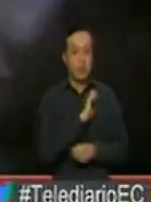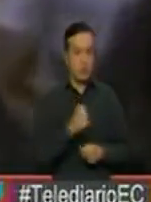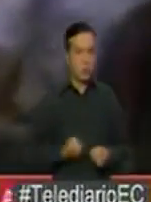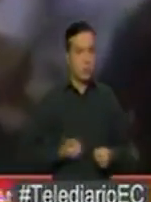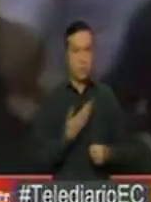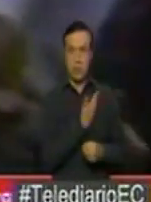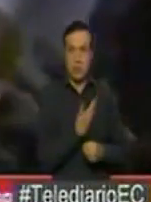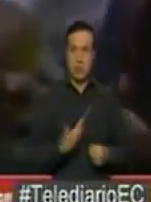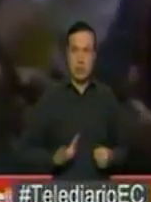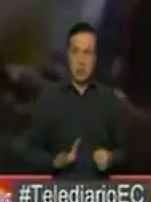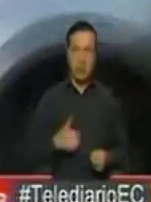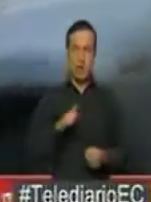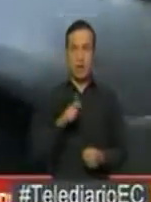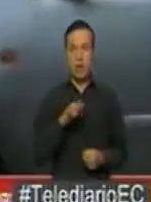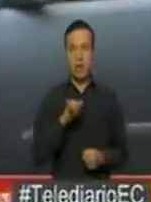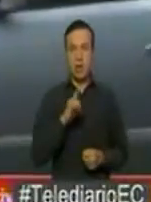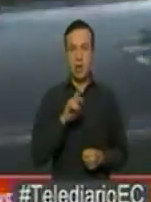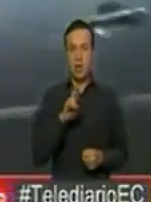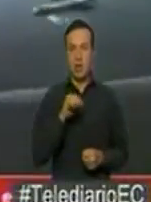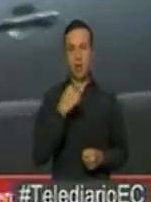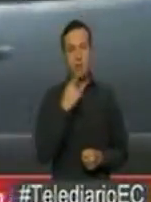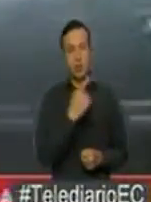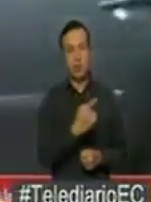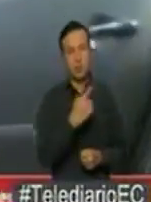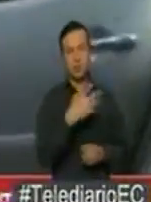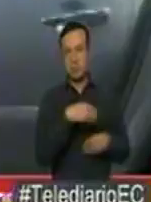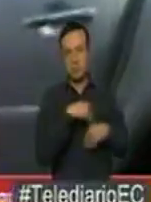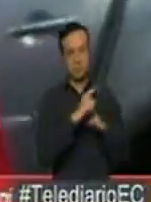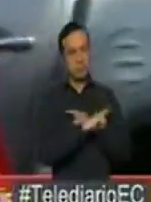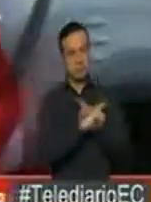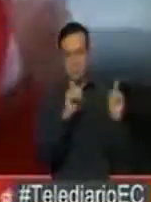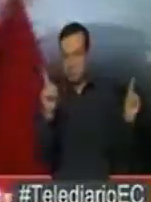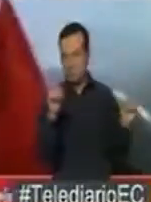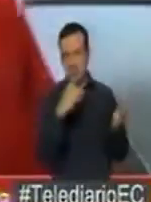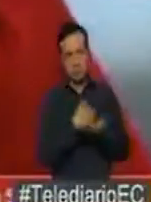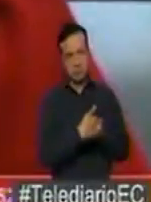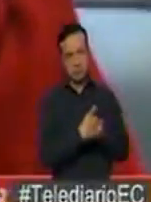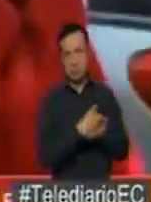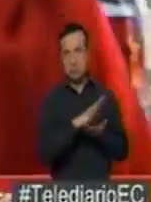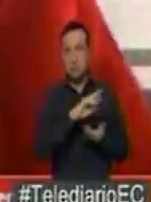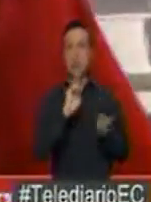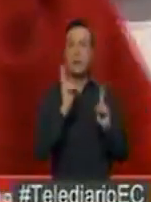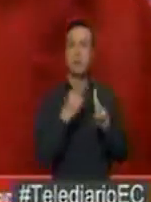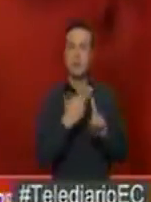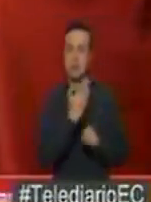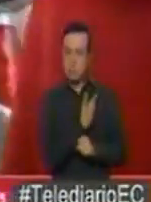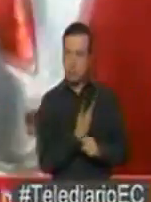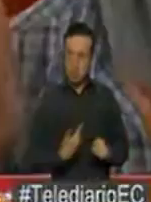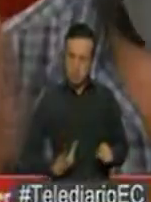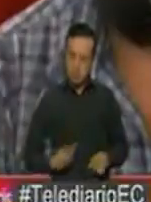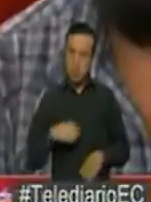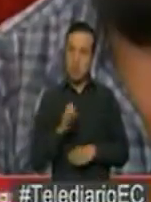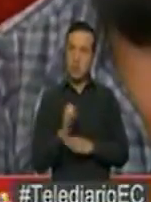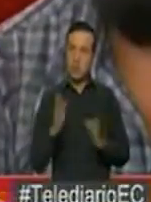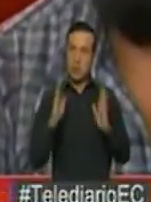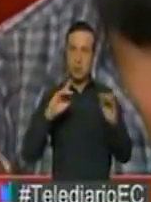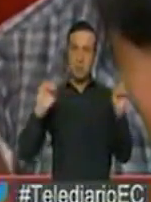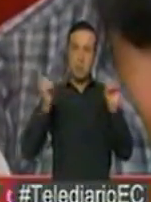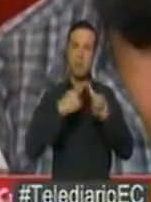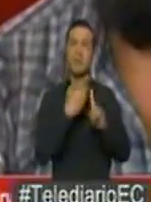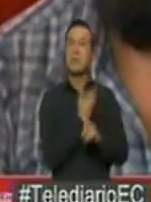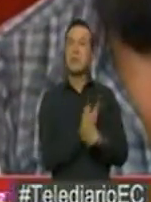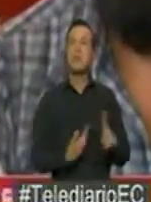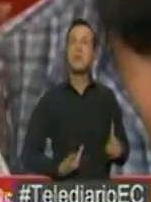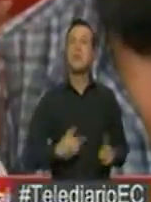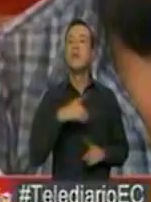guatemalteco Alejandro Yamatei, Vargas rechazó su expulsión y afirmó ser el segundo presidente del Ecuador. ¿El primer presidente quién